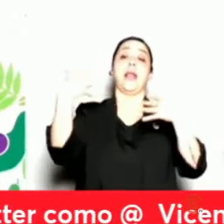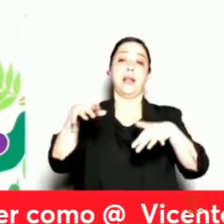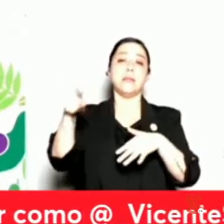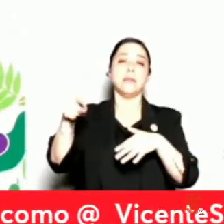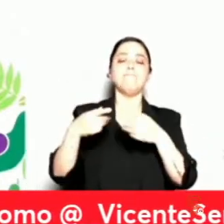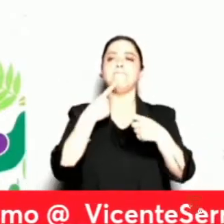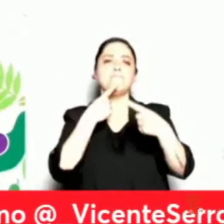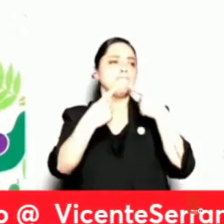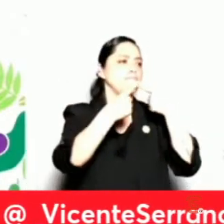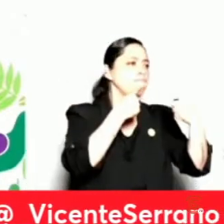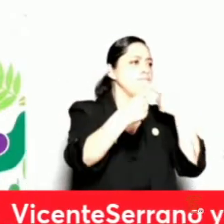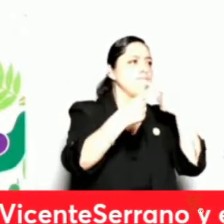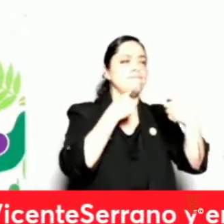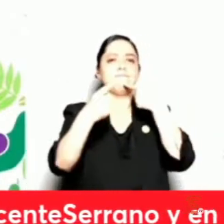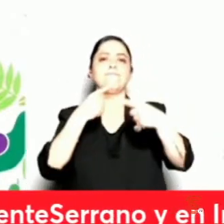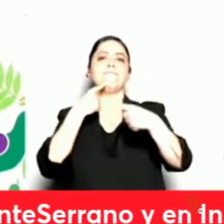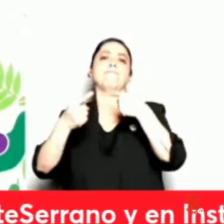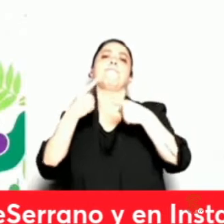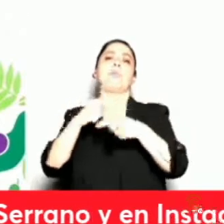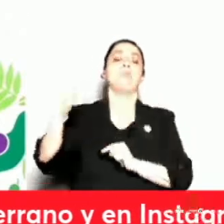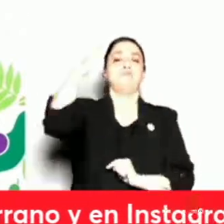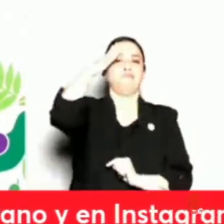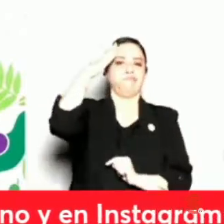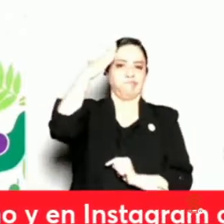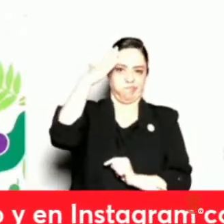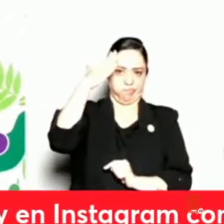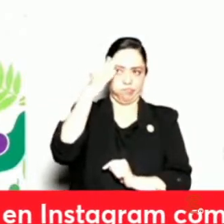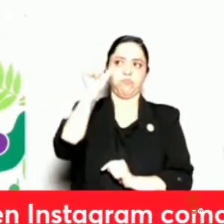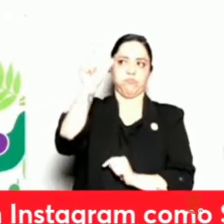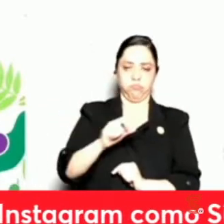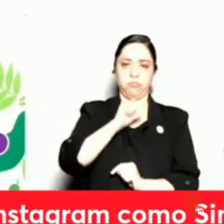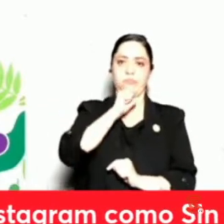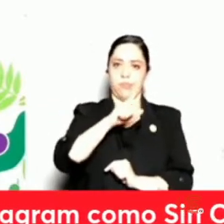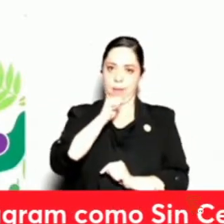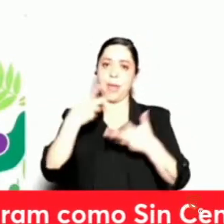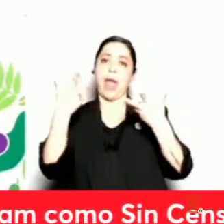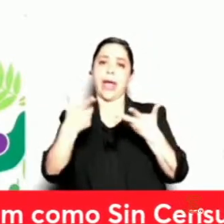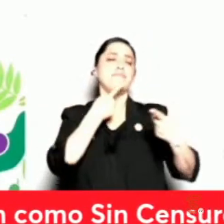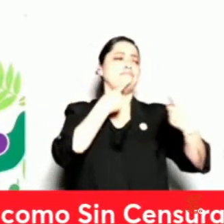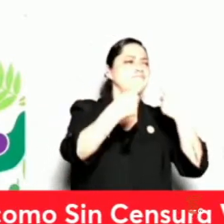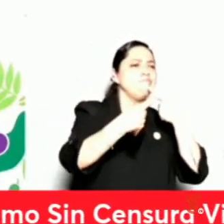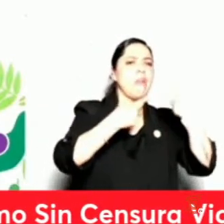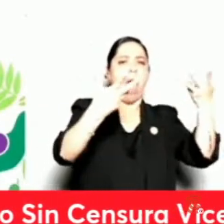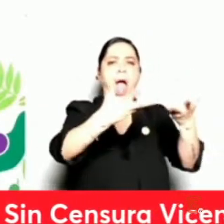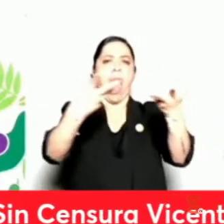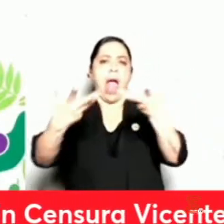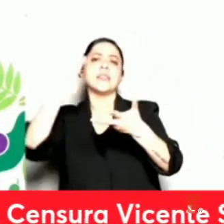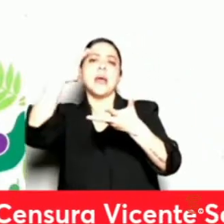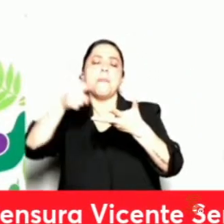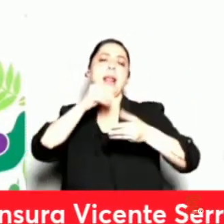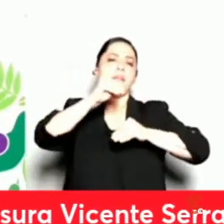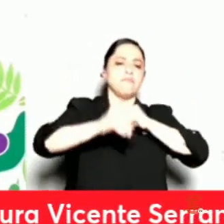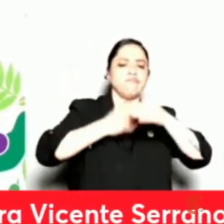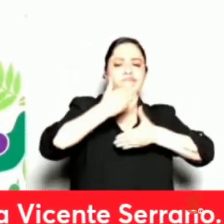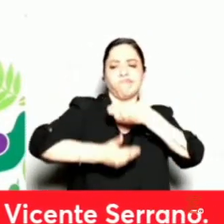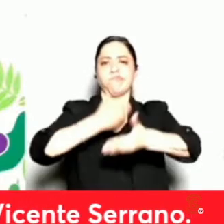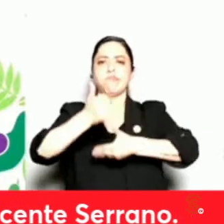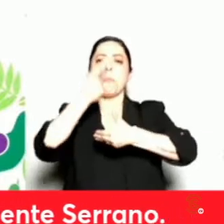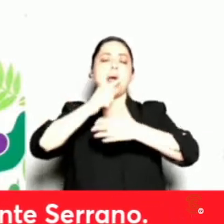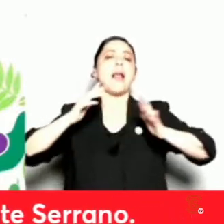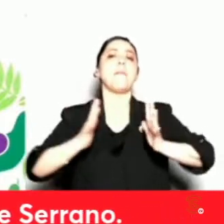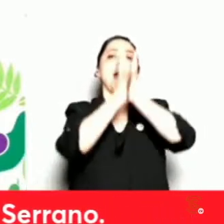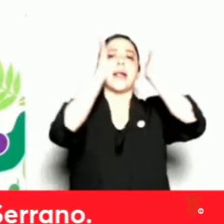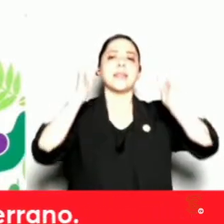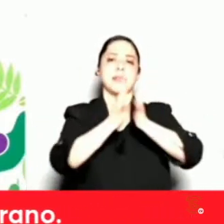con múltiples habilidades directivas de liderazgo, además de practicante del diálogo y la construcción de procesos participativos. Bienvenido,